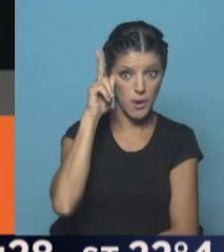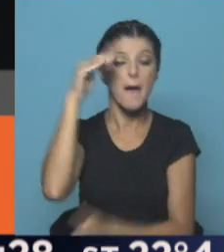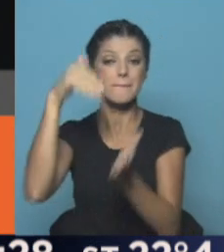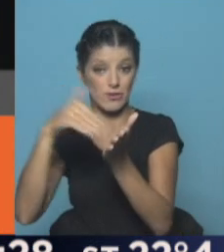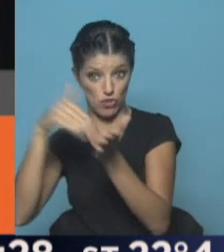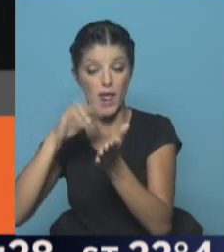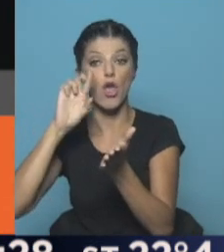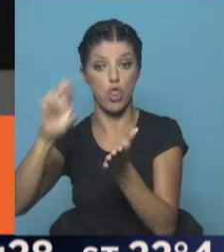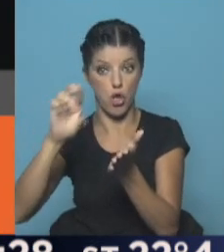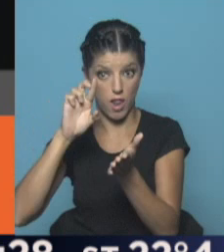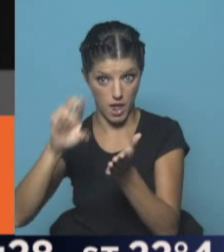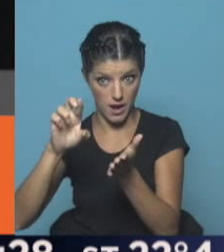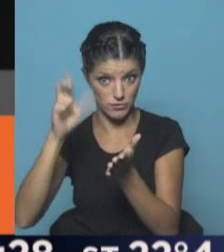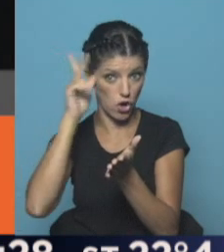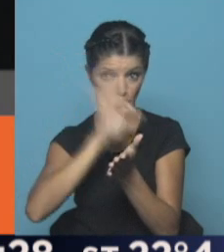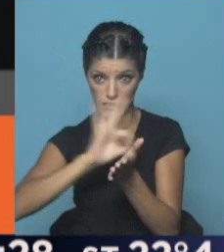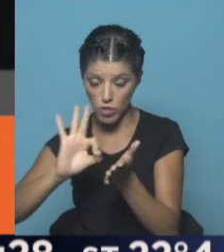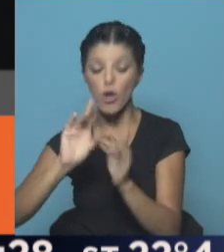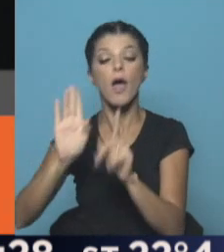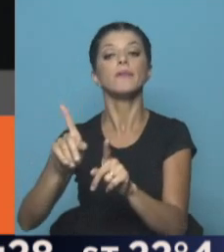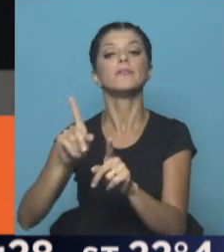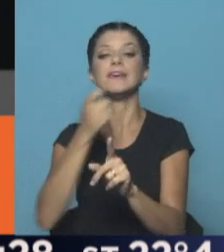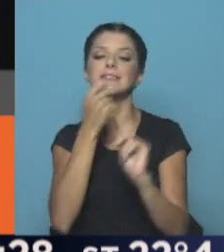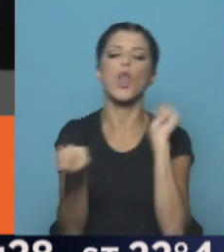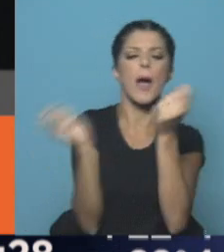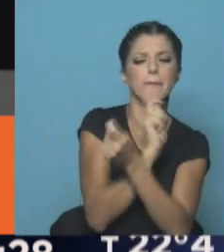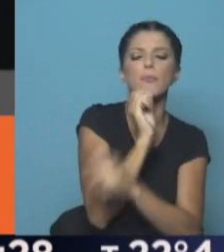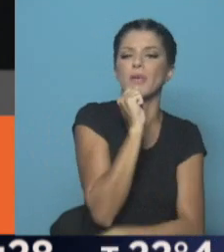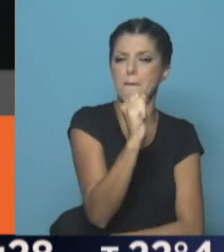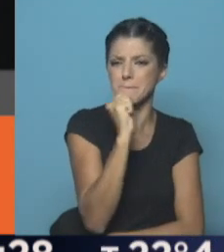de dólares y expresado en pesos en